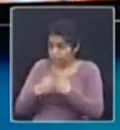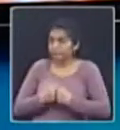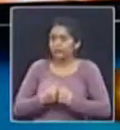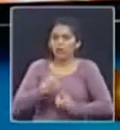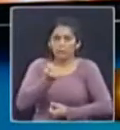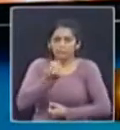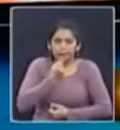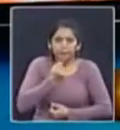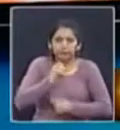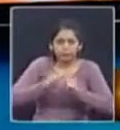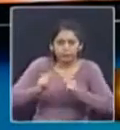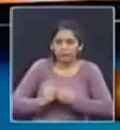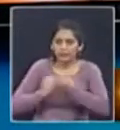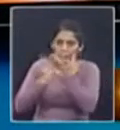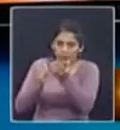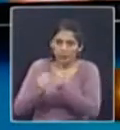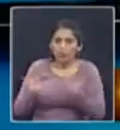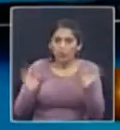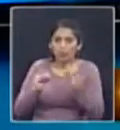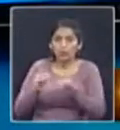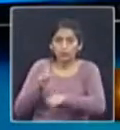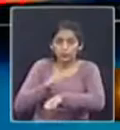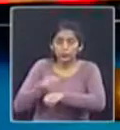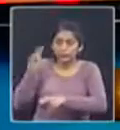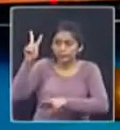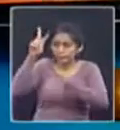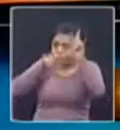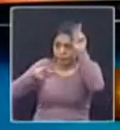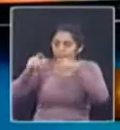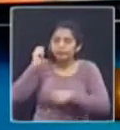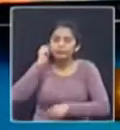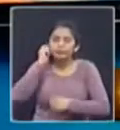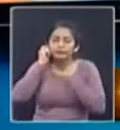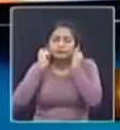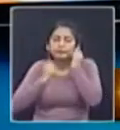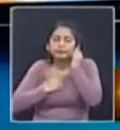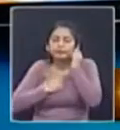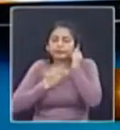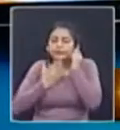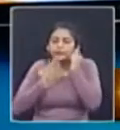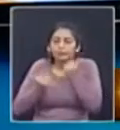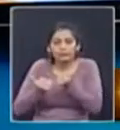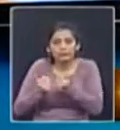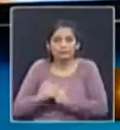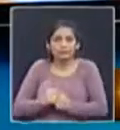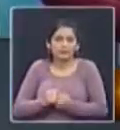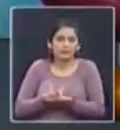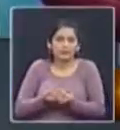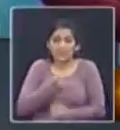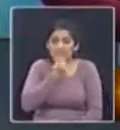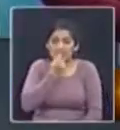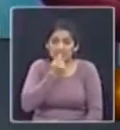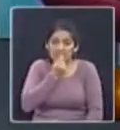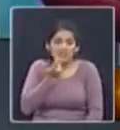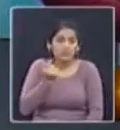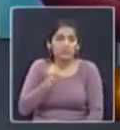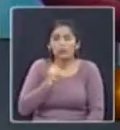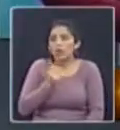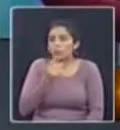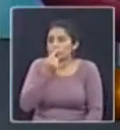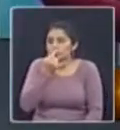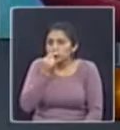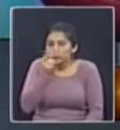amigos damos varios servicios en una misma feria pedra odontología pediatría medicina general